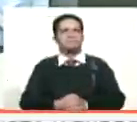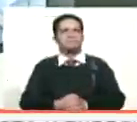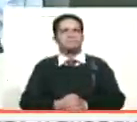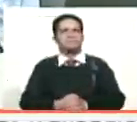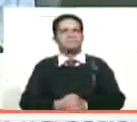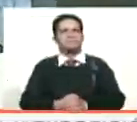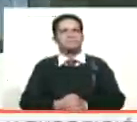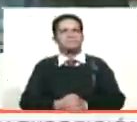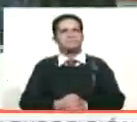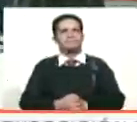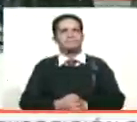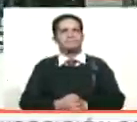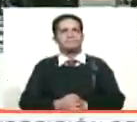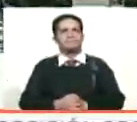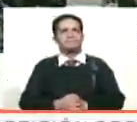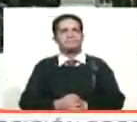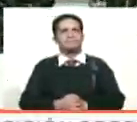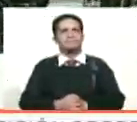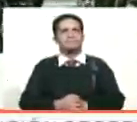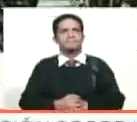Es la esencia.